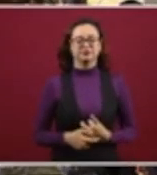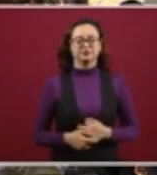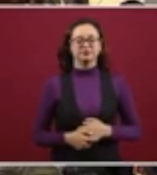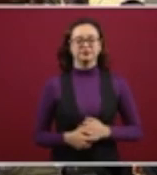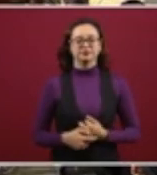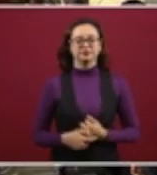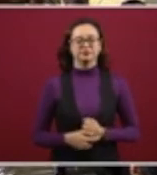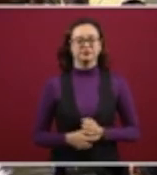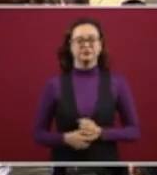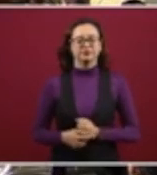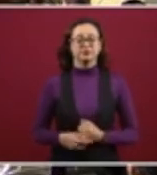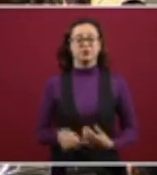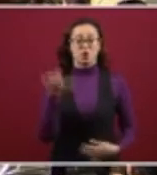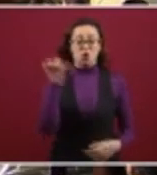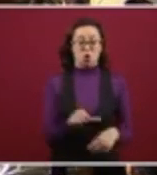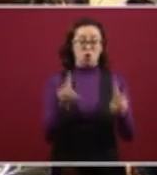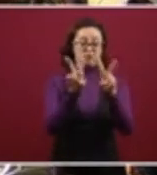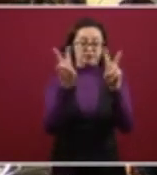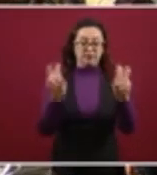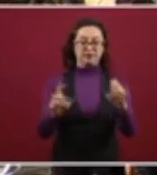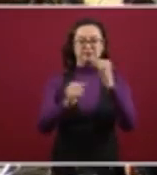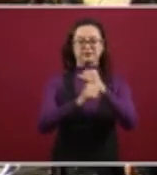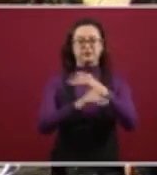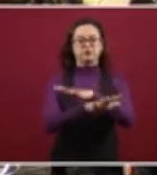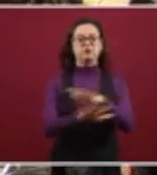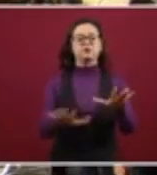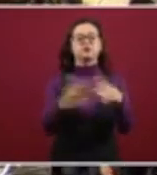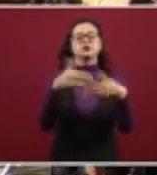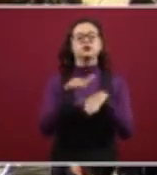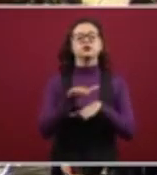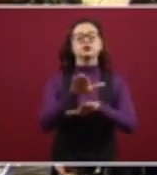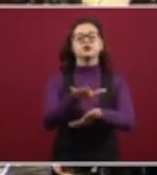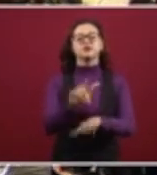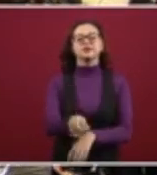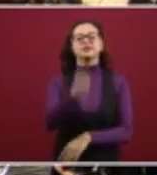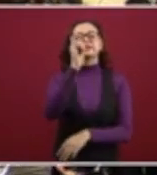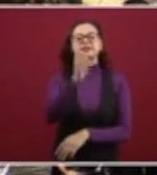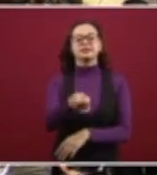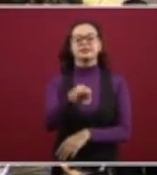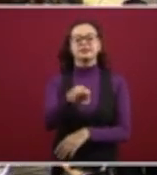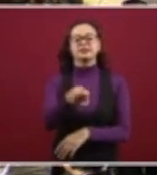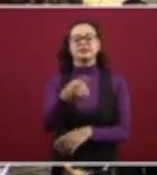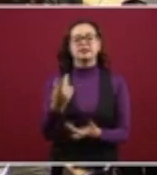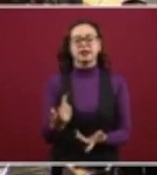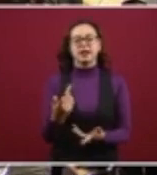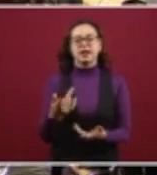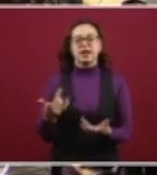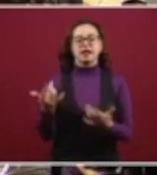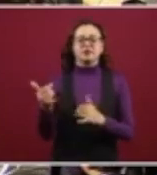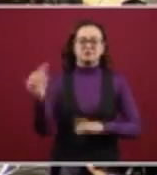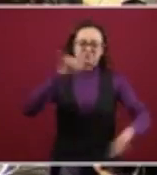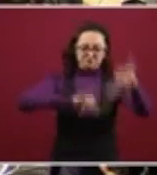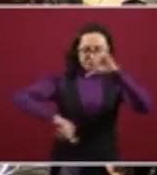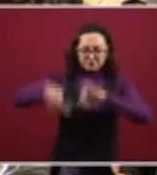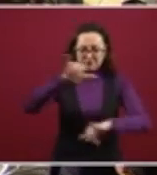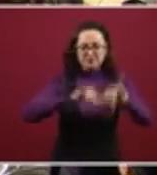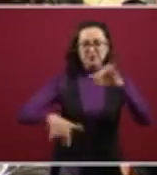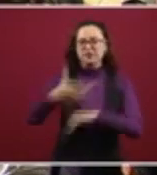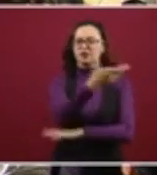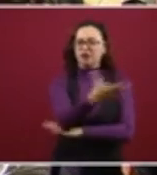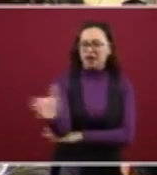cumplir con el compromiso de informar sobre la distribución de los fertilizantes en Guerrero.